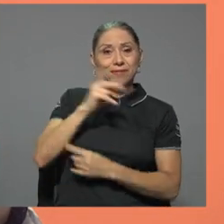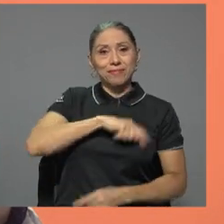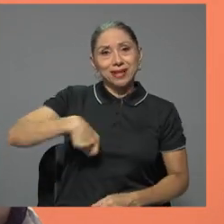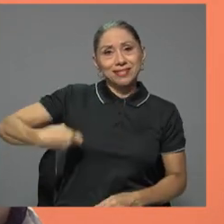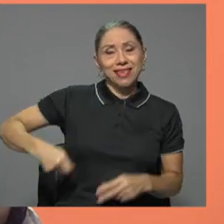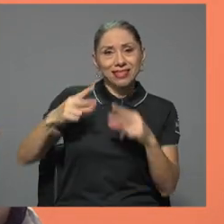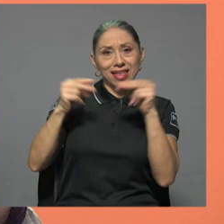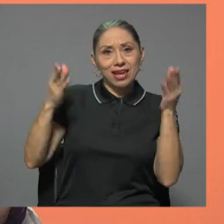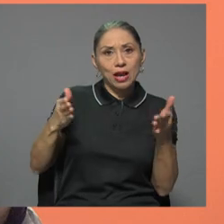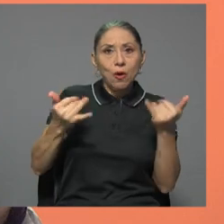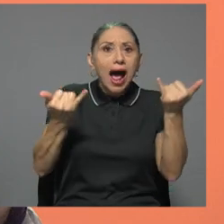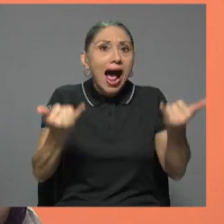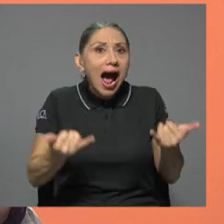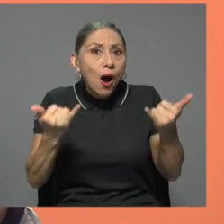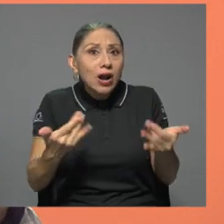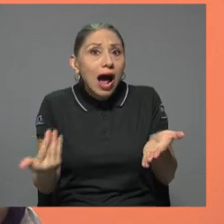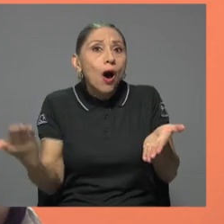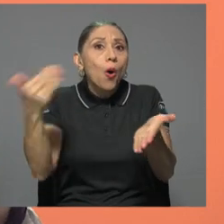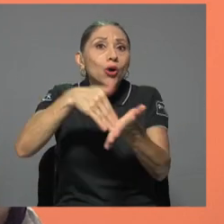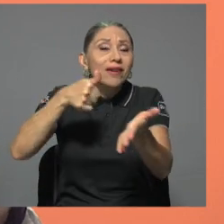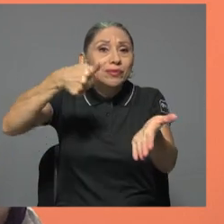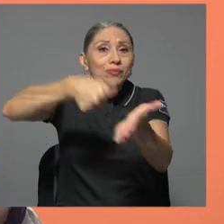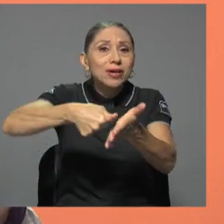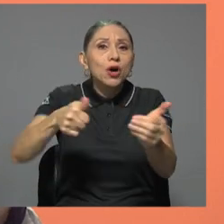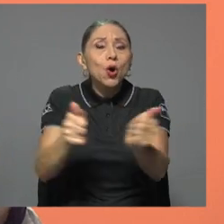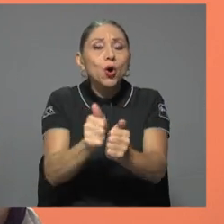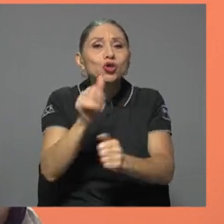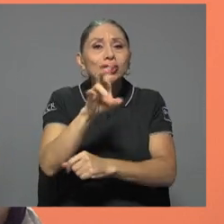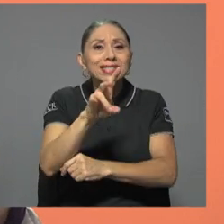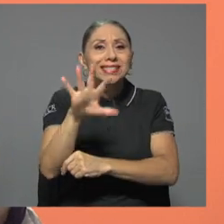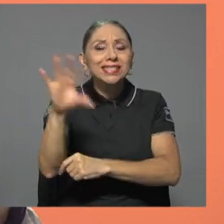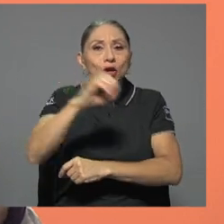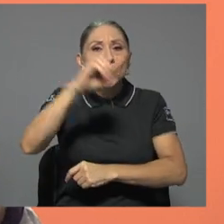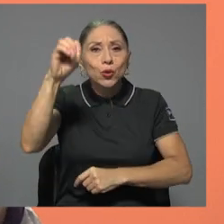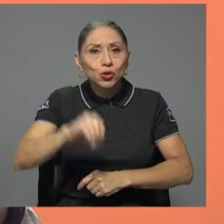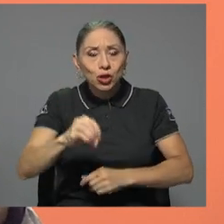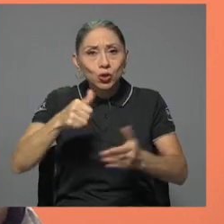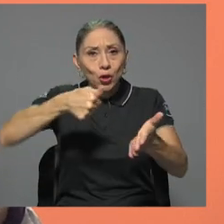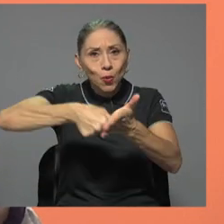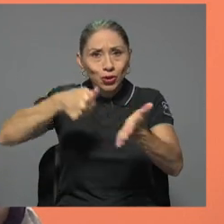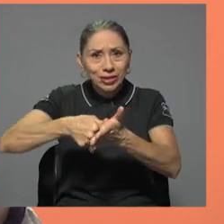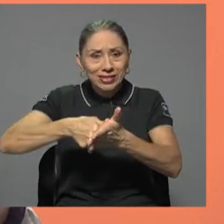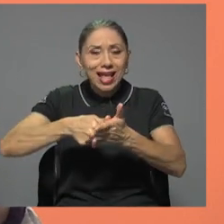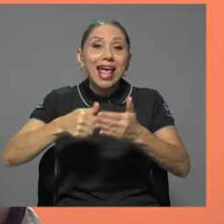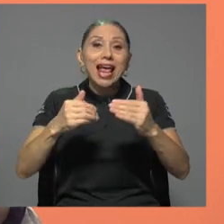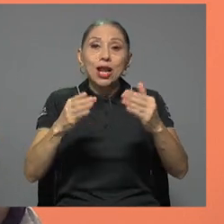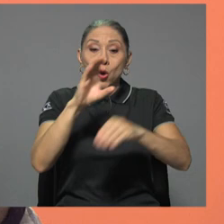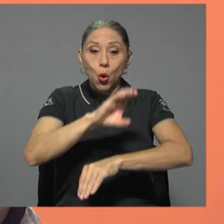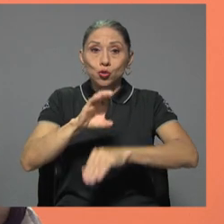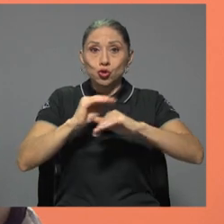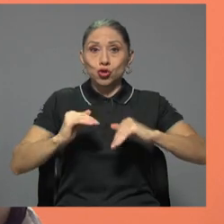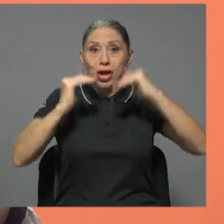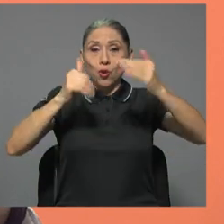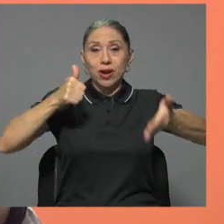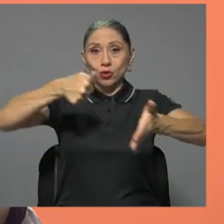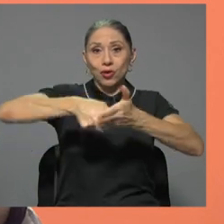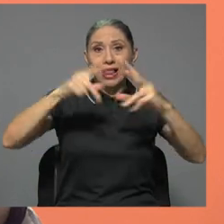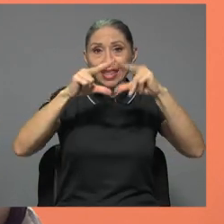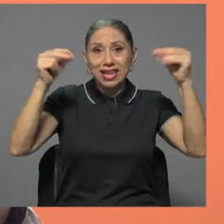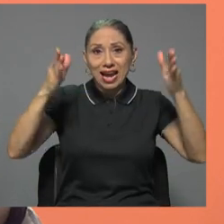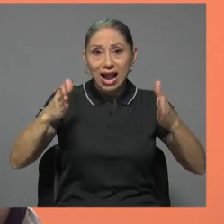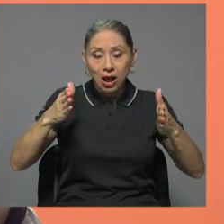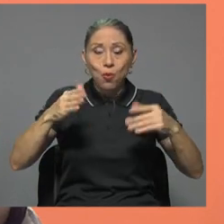ésta se elige con el 75 por ciento de votos según el resultado que ha emitido el consejo supremo electoral de nicaragua en la madrugada del lunes sin embargo y